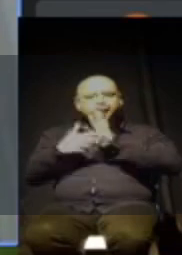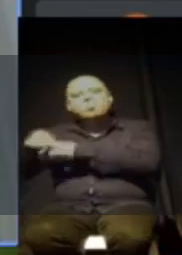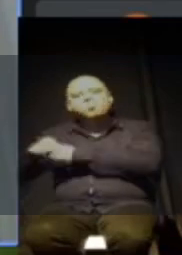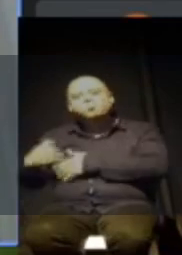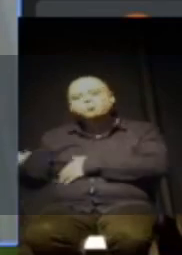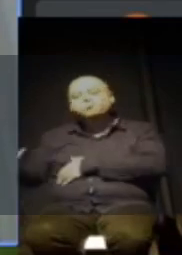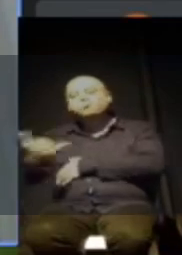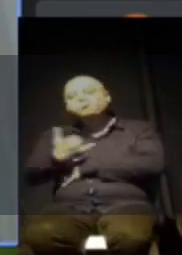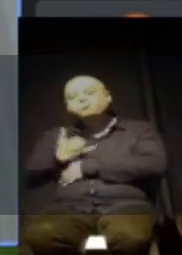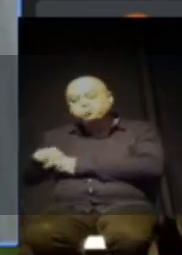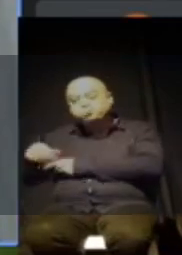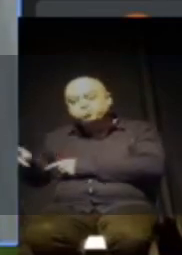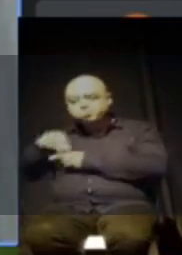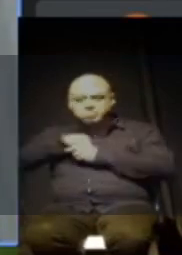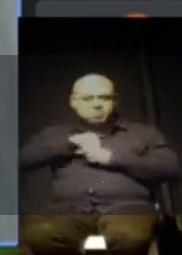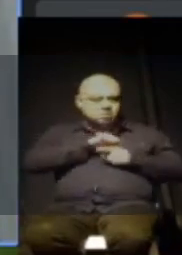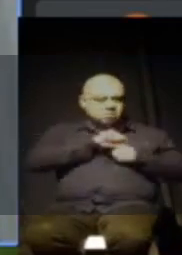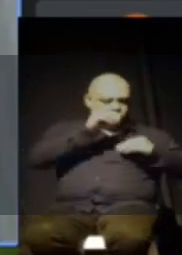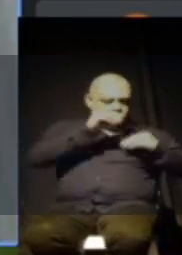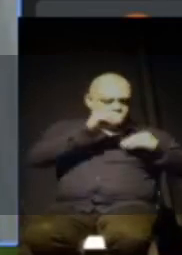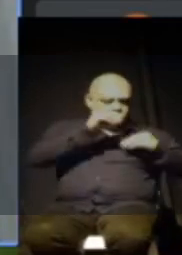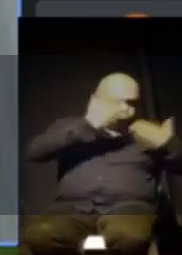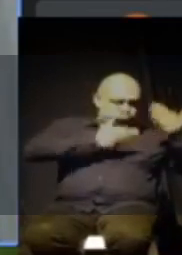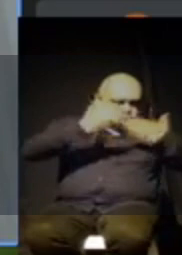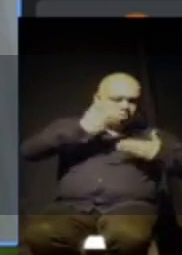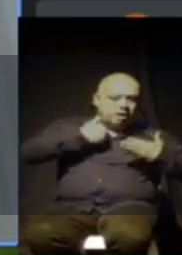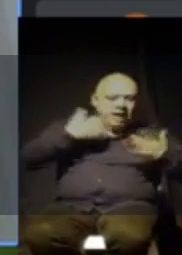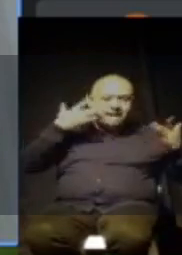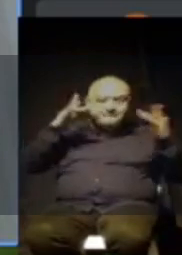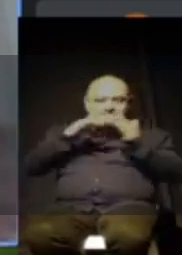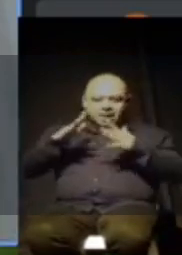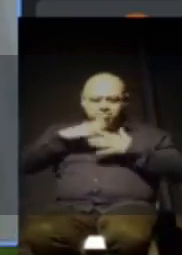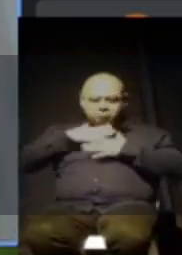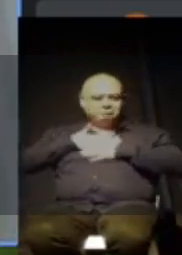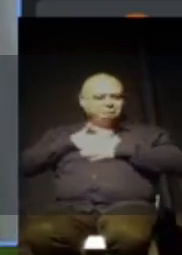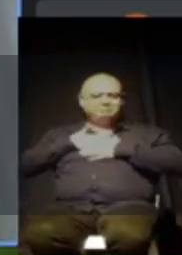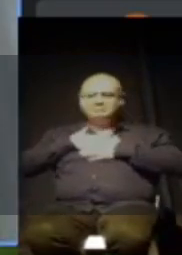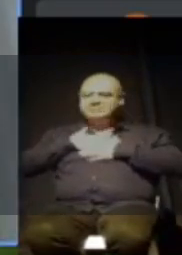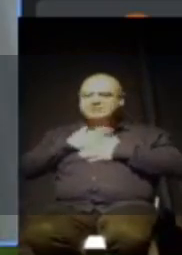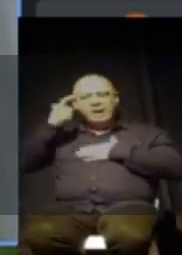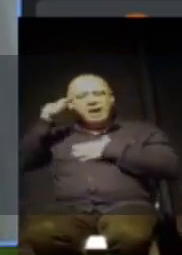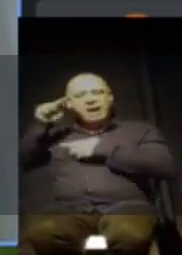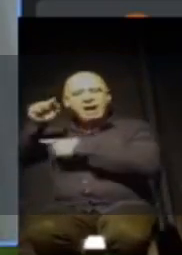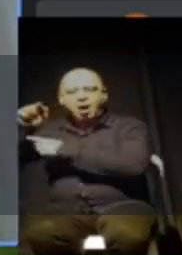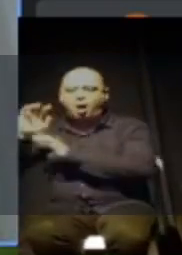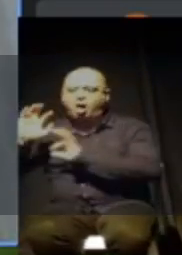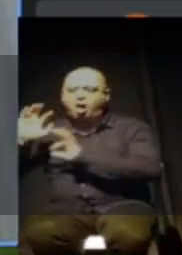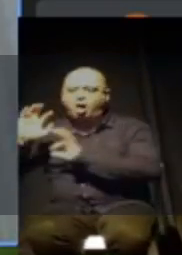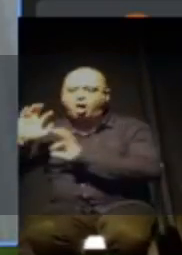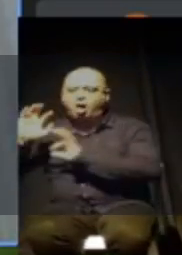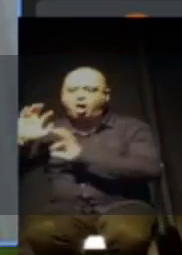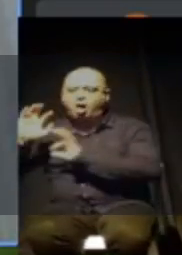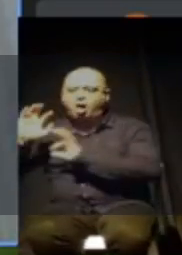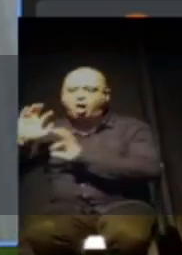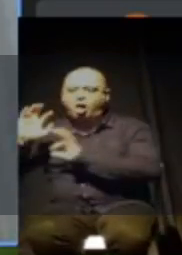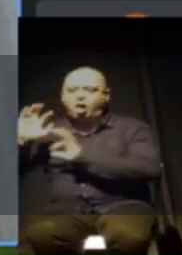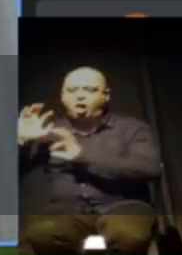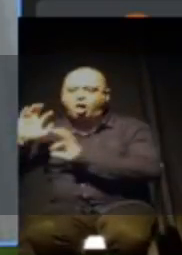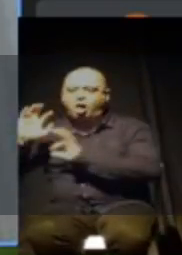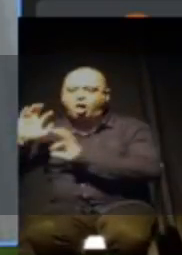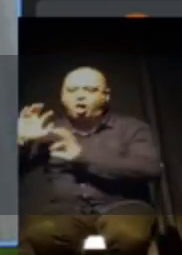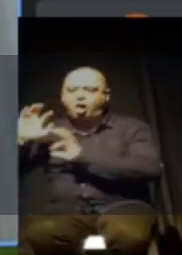que se aplica también enteramente a sí mismo y a la crítica del yo que no se aplica a los otros y a sus críticas. Ella no surge de un principio